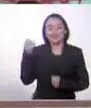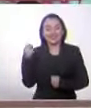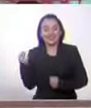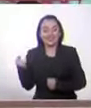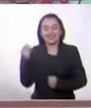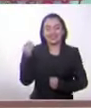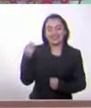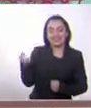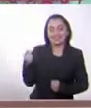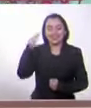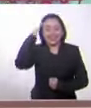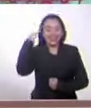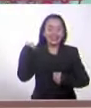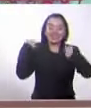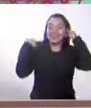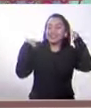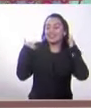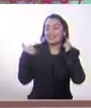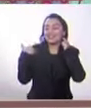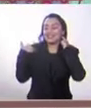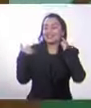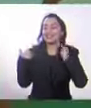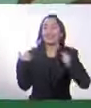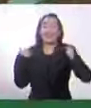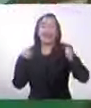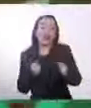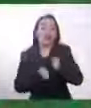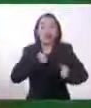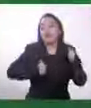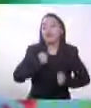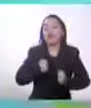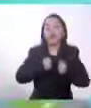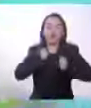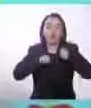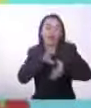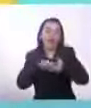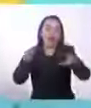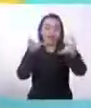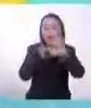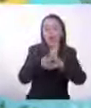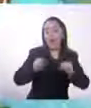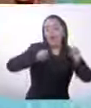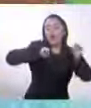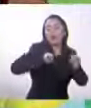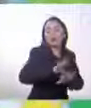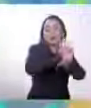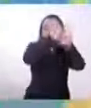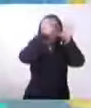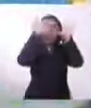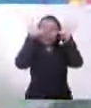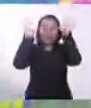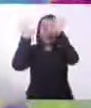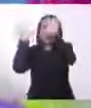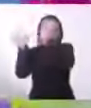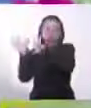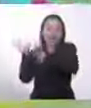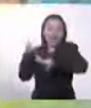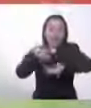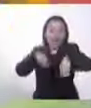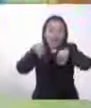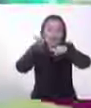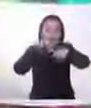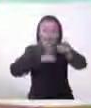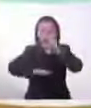Guillermina y Candelario, corren que te cuentan historias. Pintamos el mundo con garabatos sobre